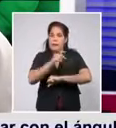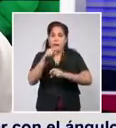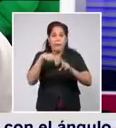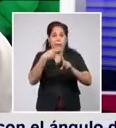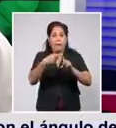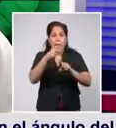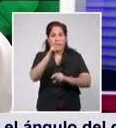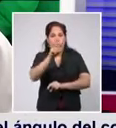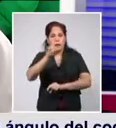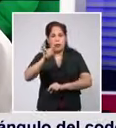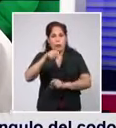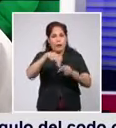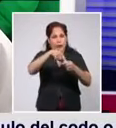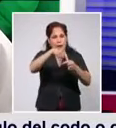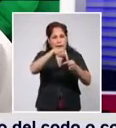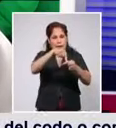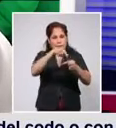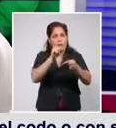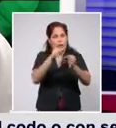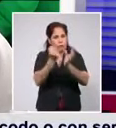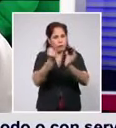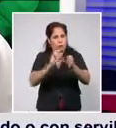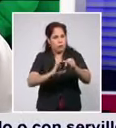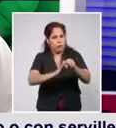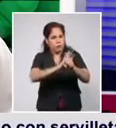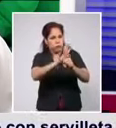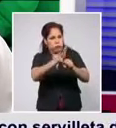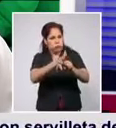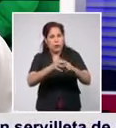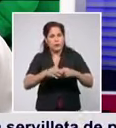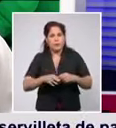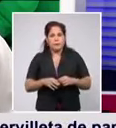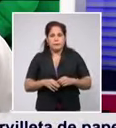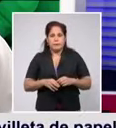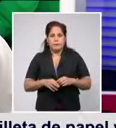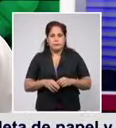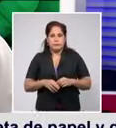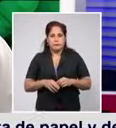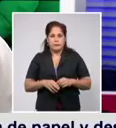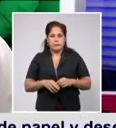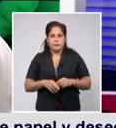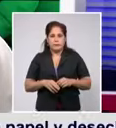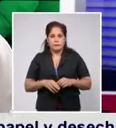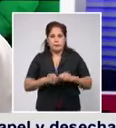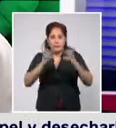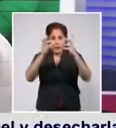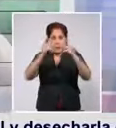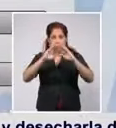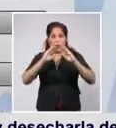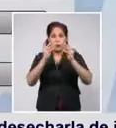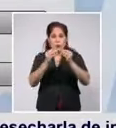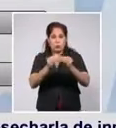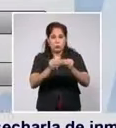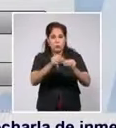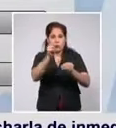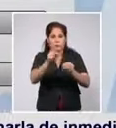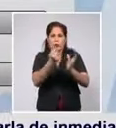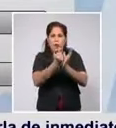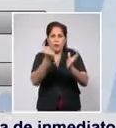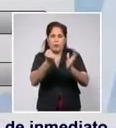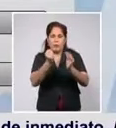territorios que han estado confirmando casos de COVID. Ya la cifra total de casos confirmados pues